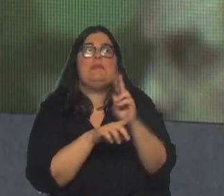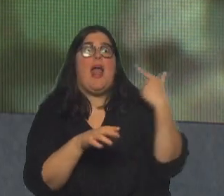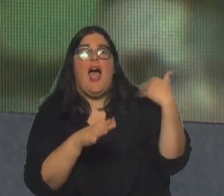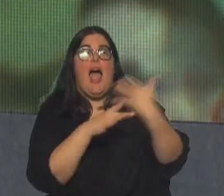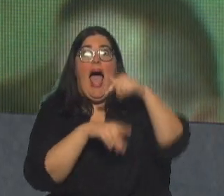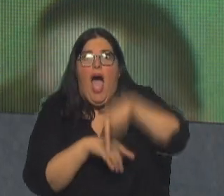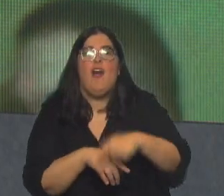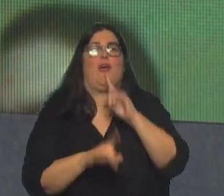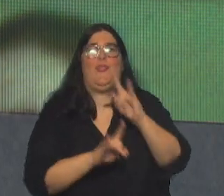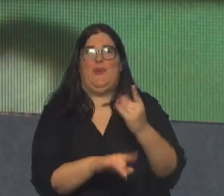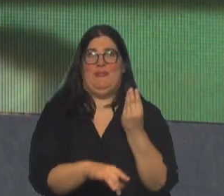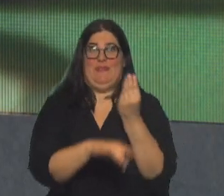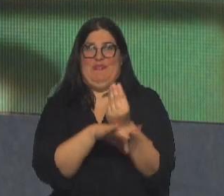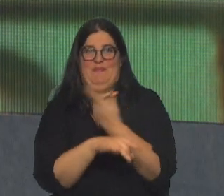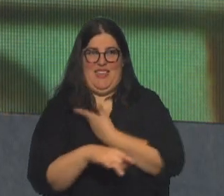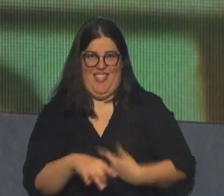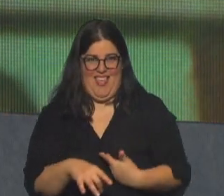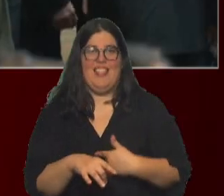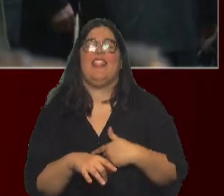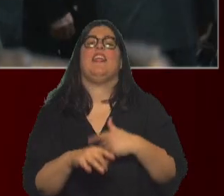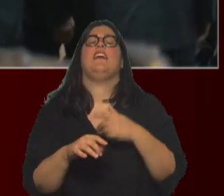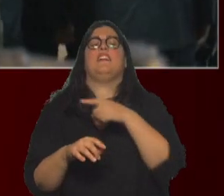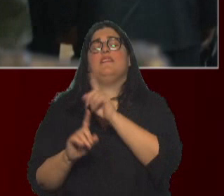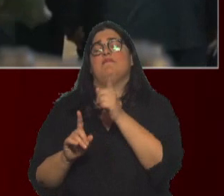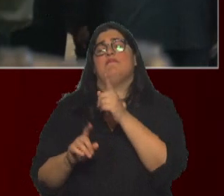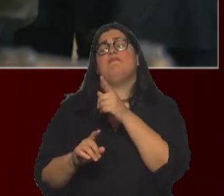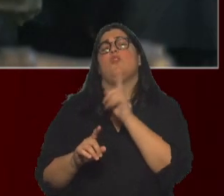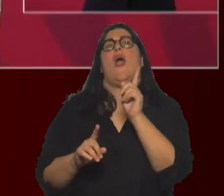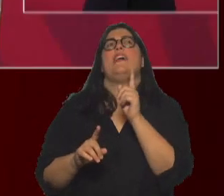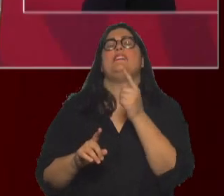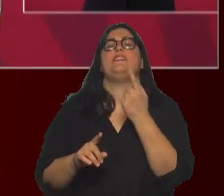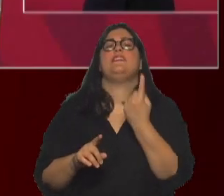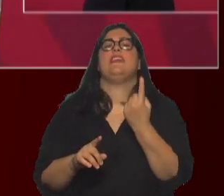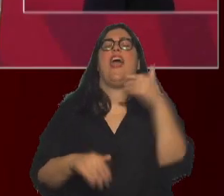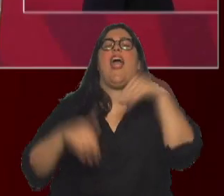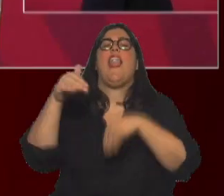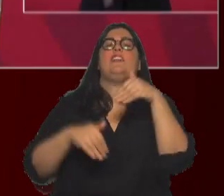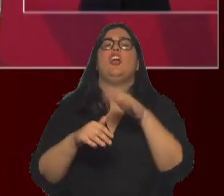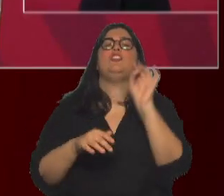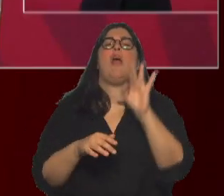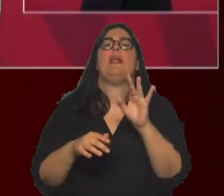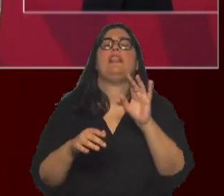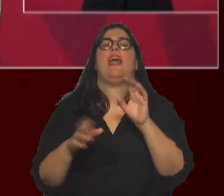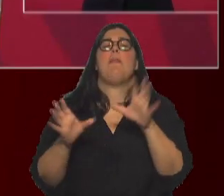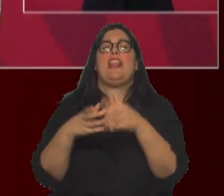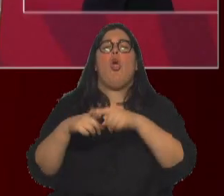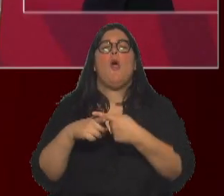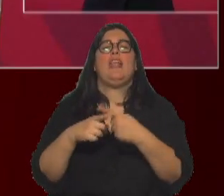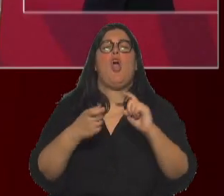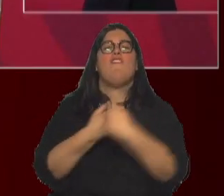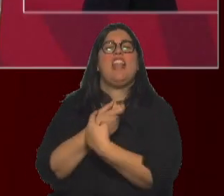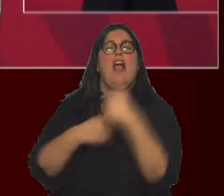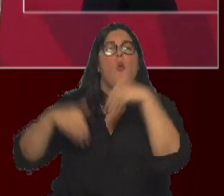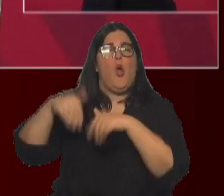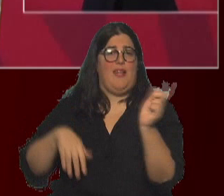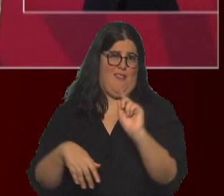siempre dijo, acá va a haber una encuesta, esta metodología que es bastante particular, porque no es que es una elección primaria que van los afiliados a votar, sino que te llega